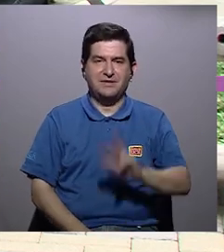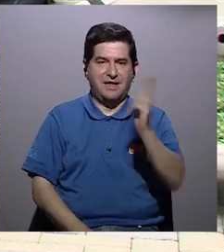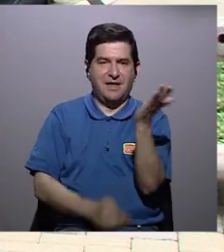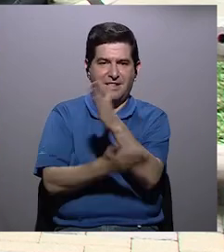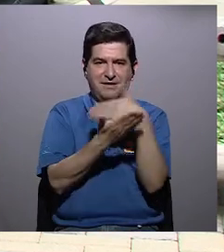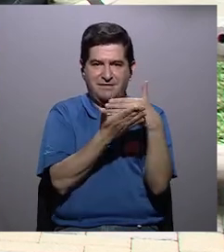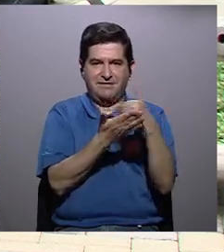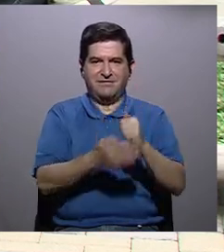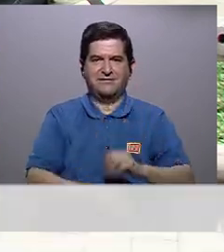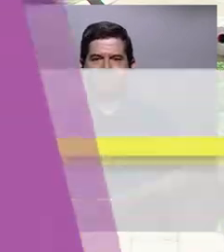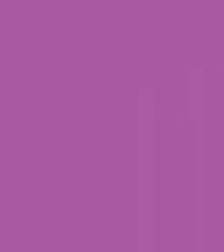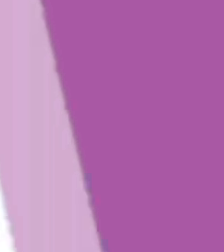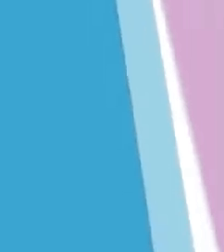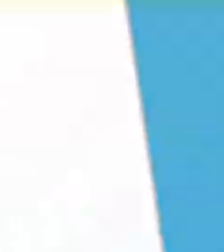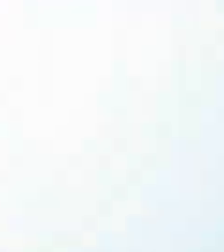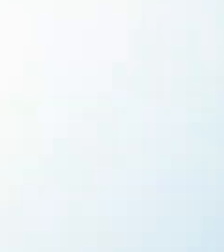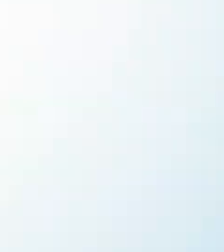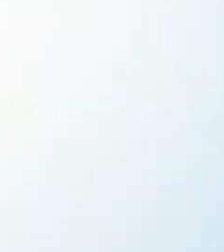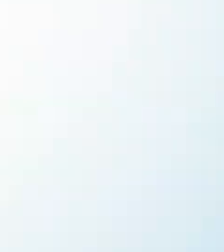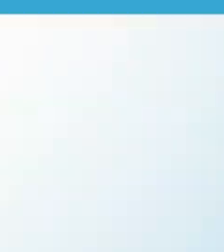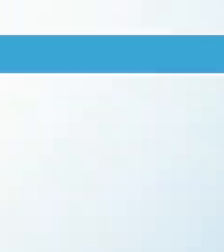tercer segmento.